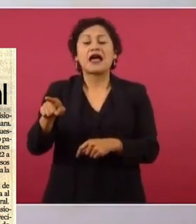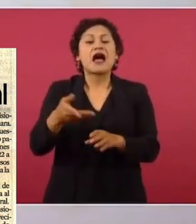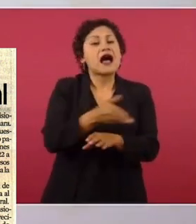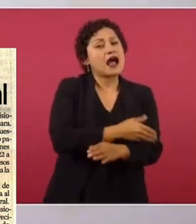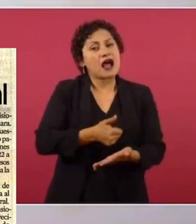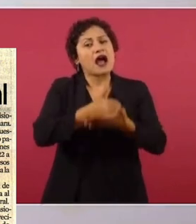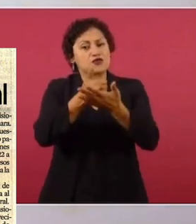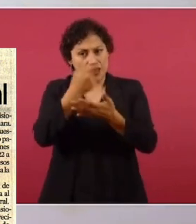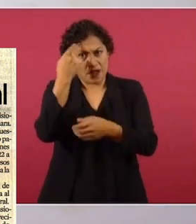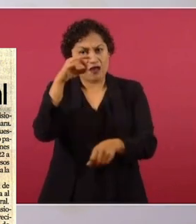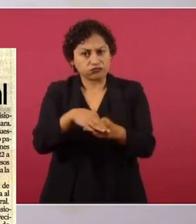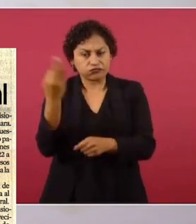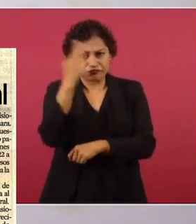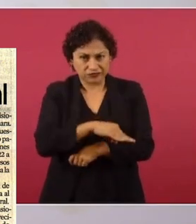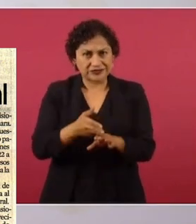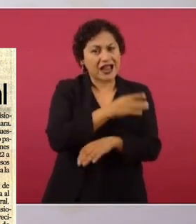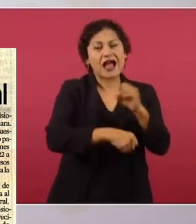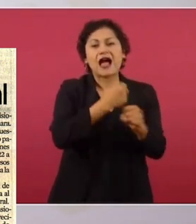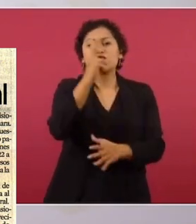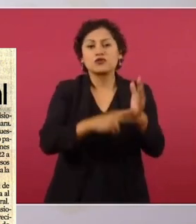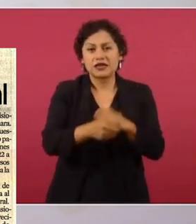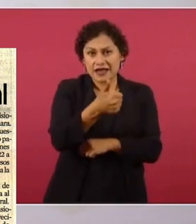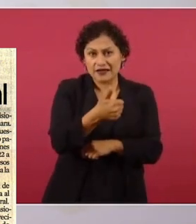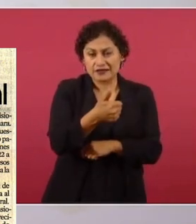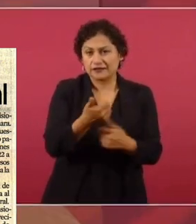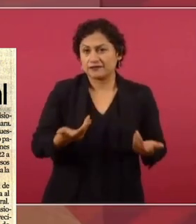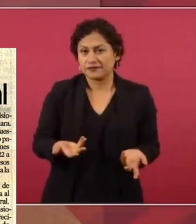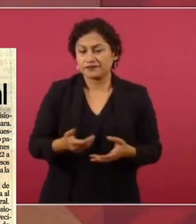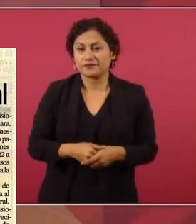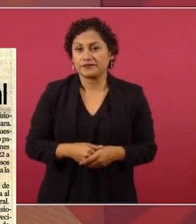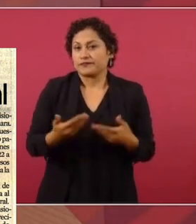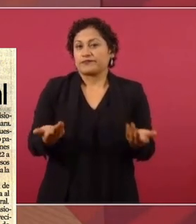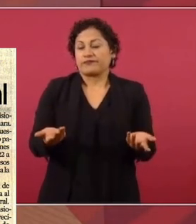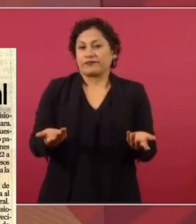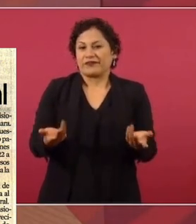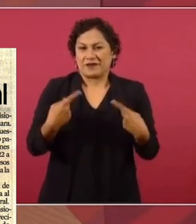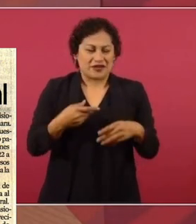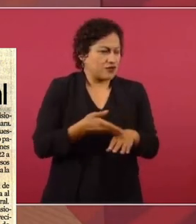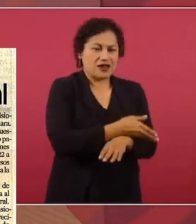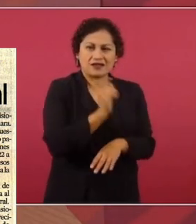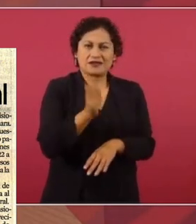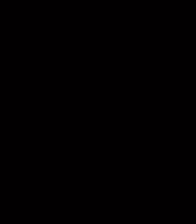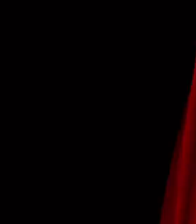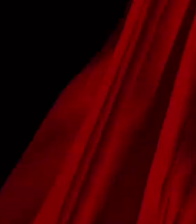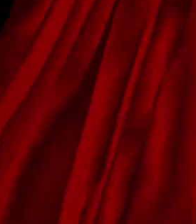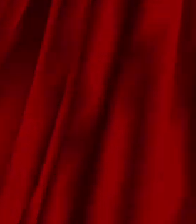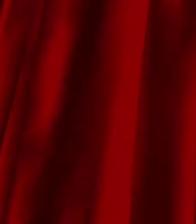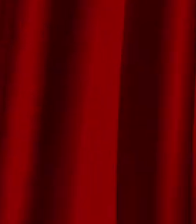del 2006. Gente sin autoridad moral.